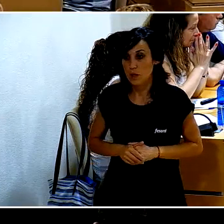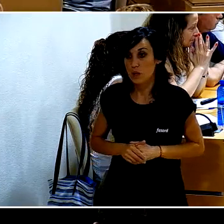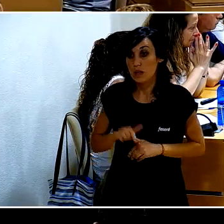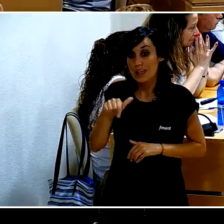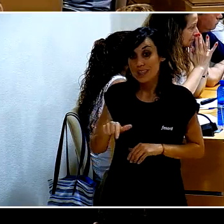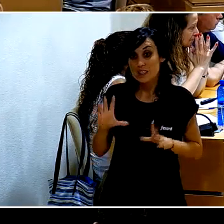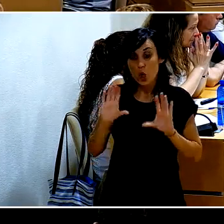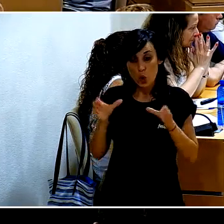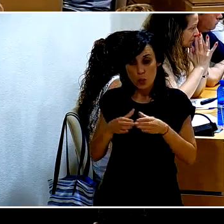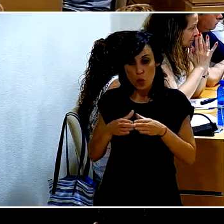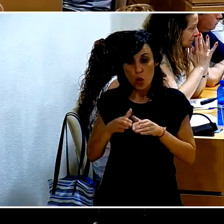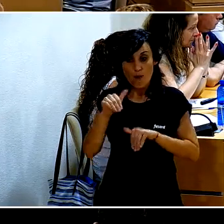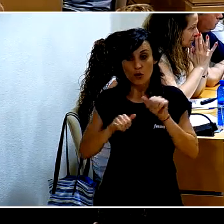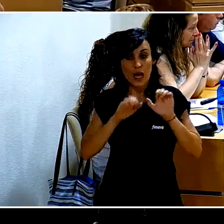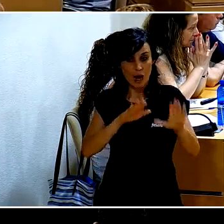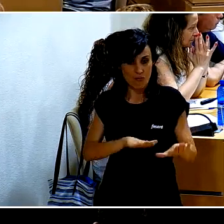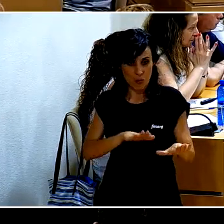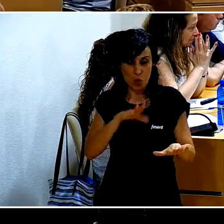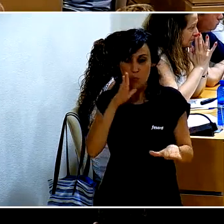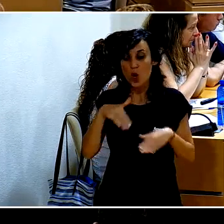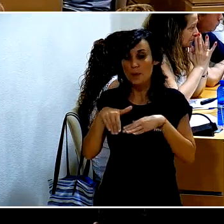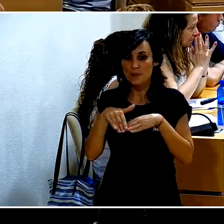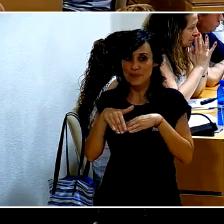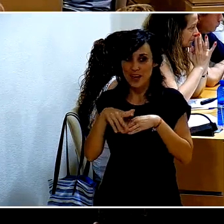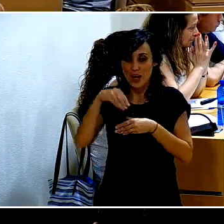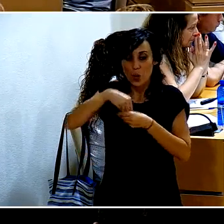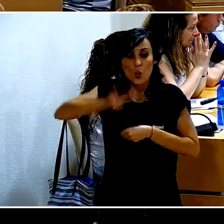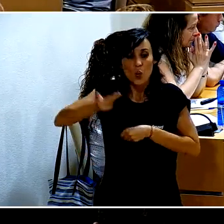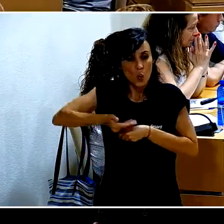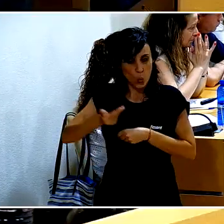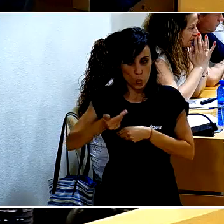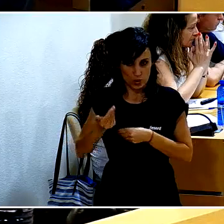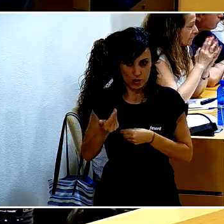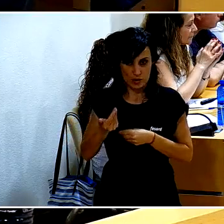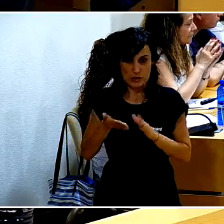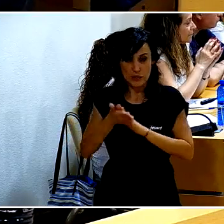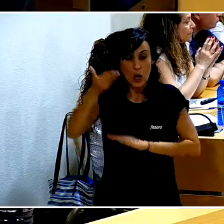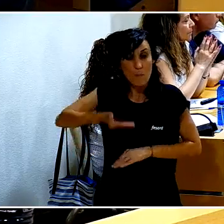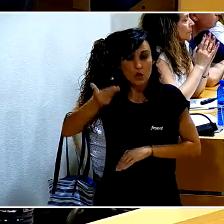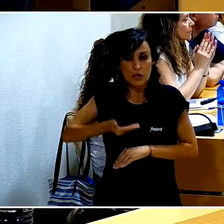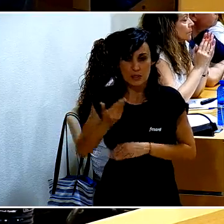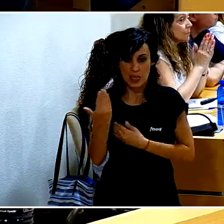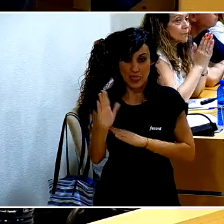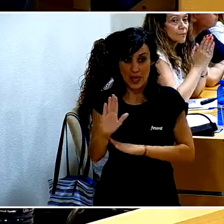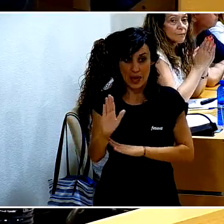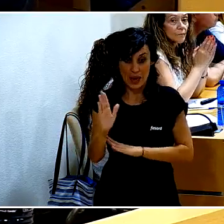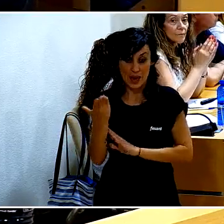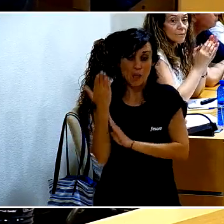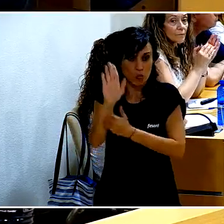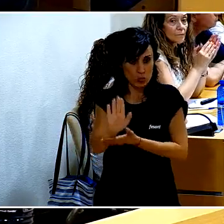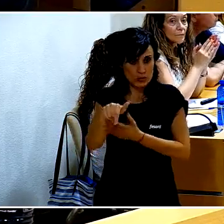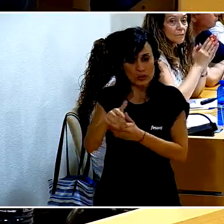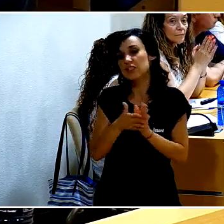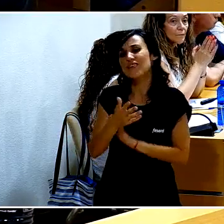grupo va a votar a favor porque la esencia, lo importante, lo que trasciende de esta moción, que es